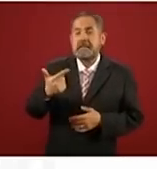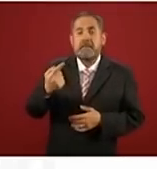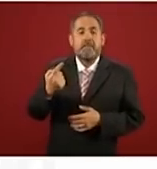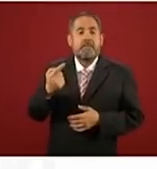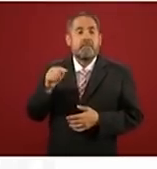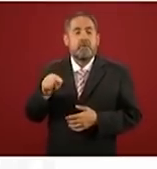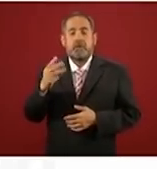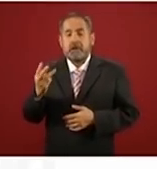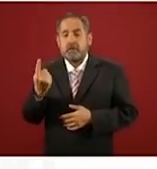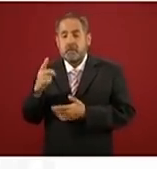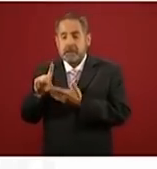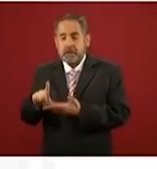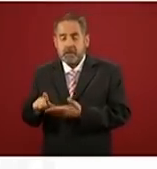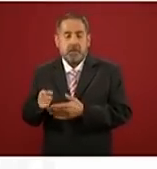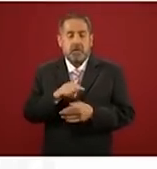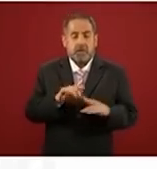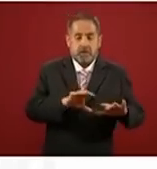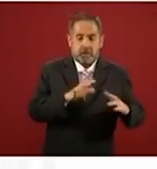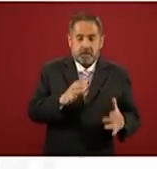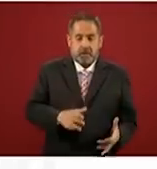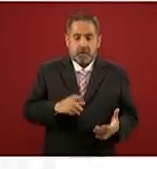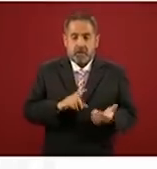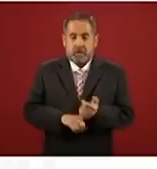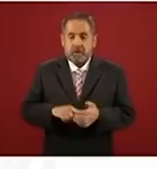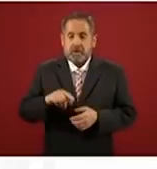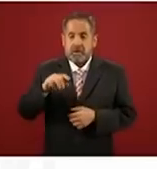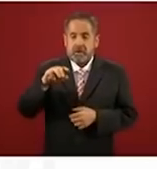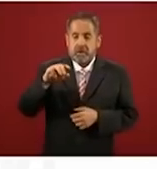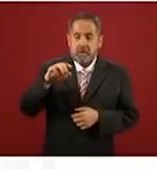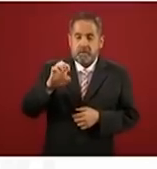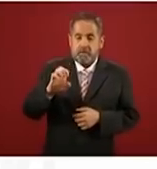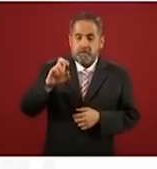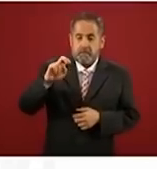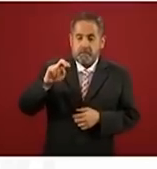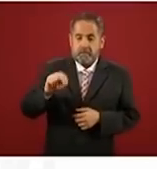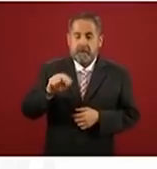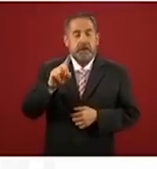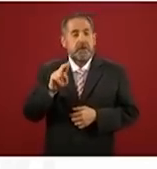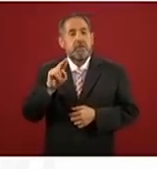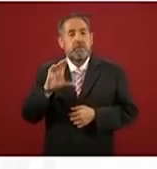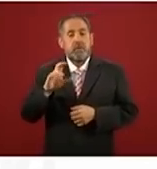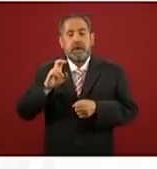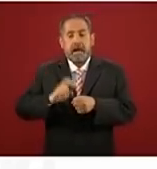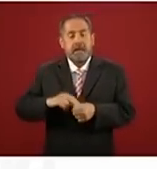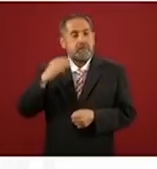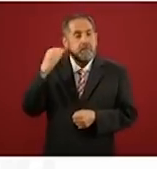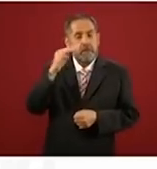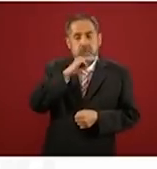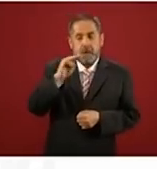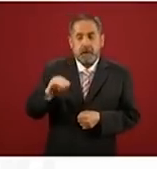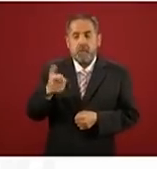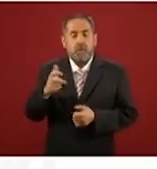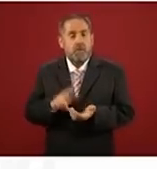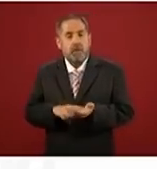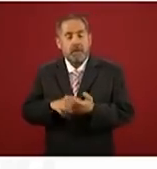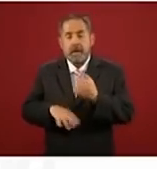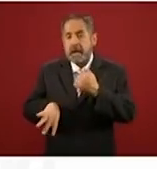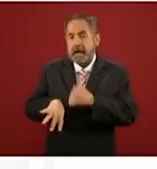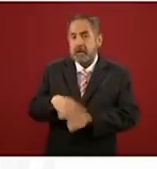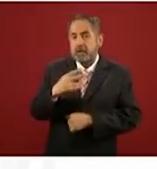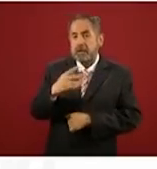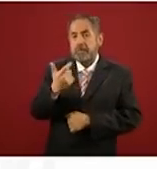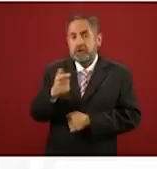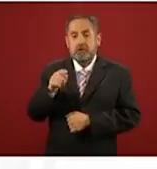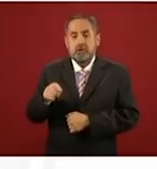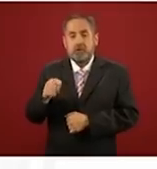por litro y en cilindros gas men hook en pátzcuaro michoacán con un precio de 14 pesos 8 centavos